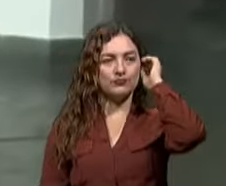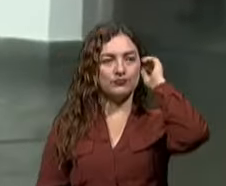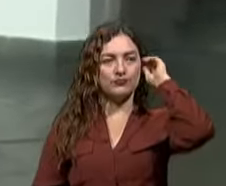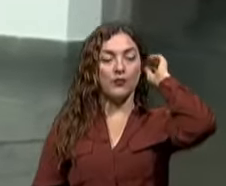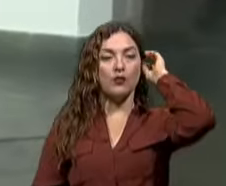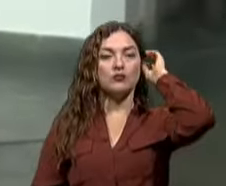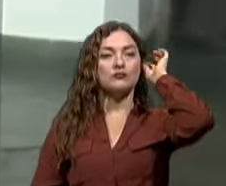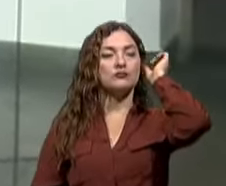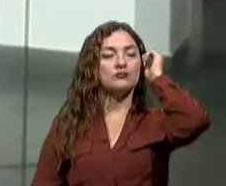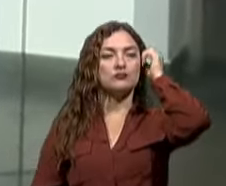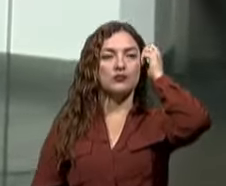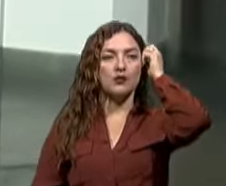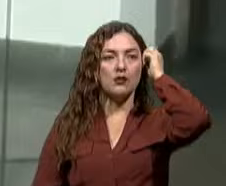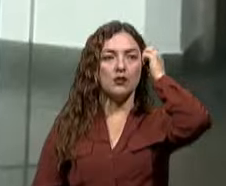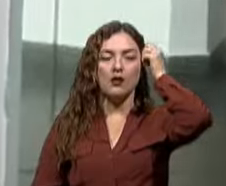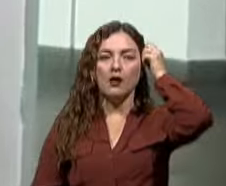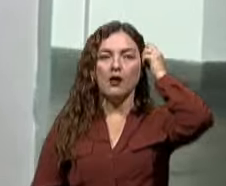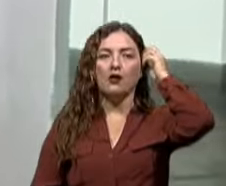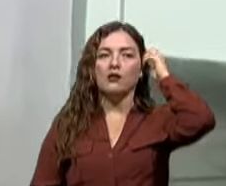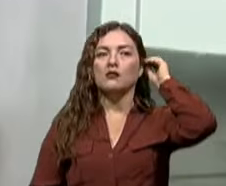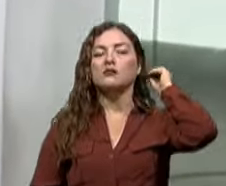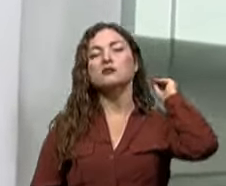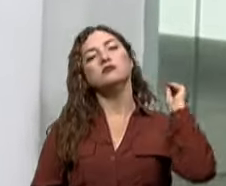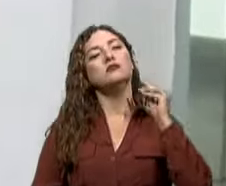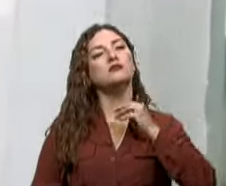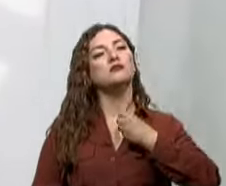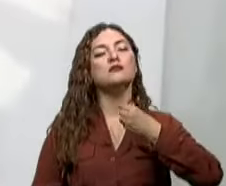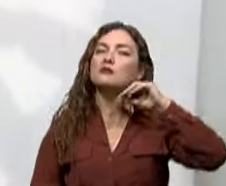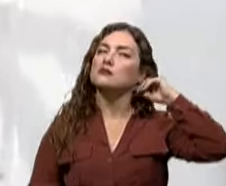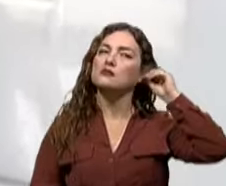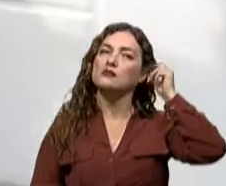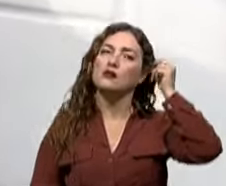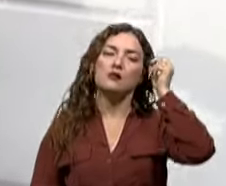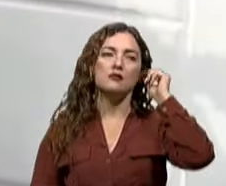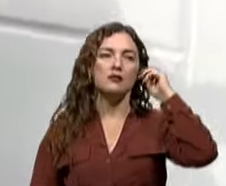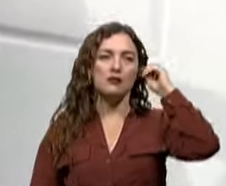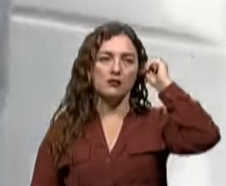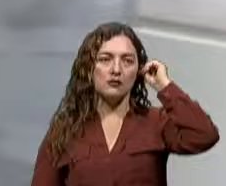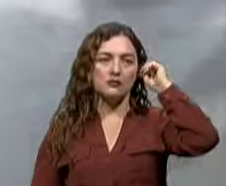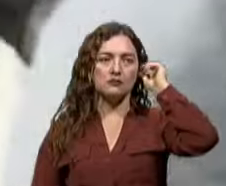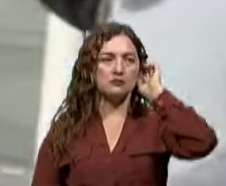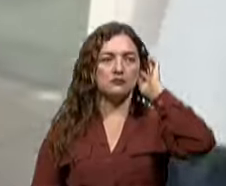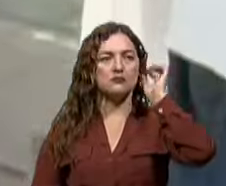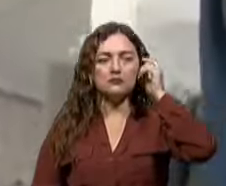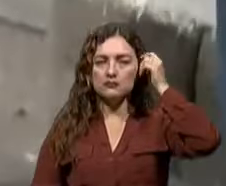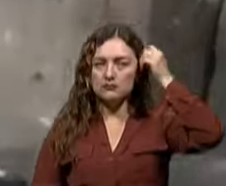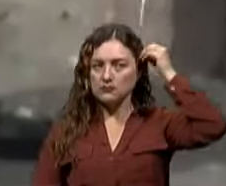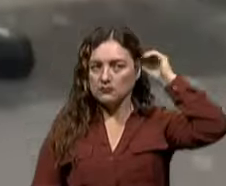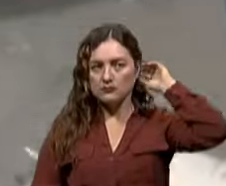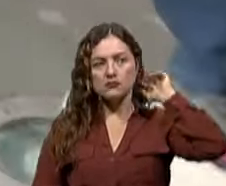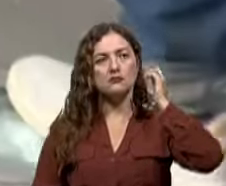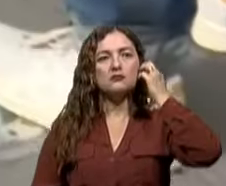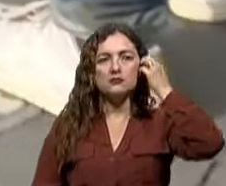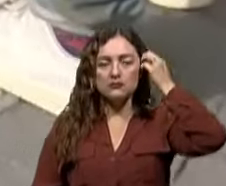Judicial. Es importante destacar que durante este feriado que hemos tenido nosotros del Día del Trabajador, la Policía Nacional y específicamente el